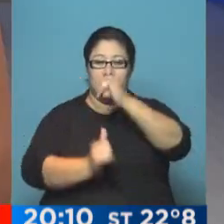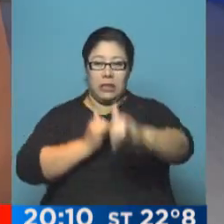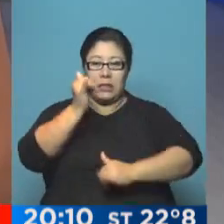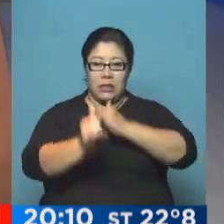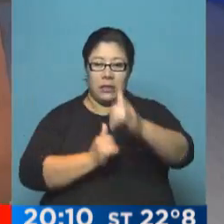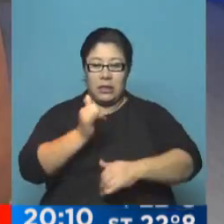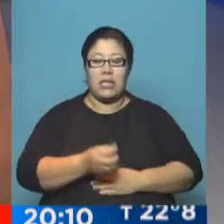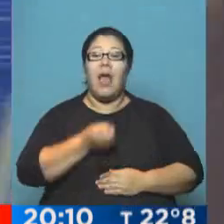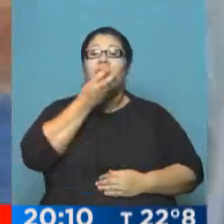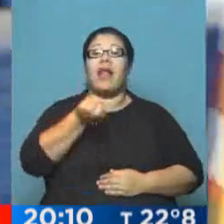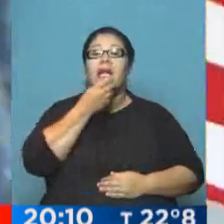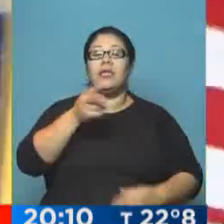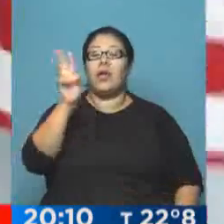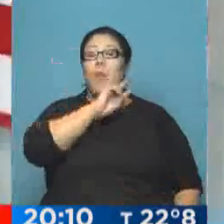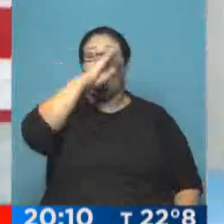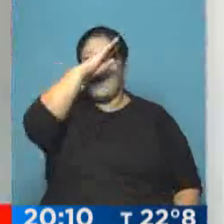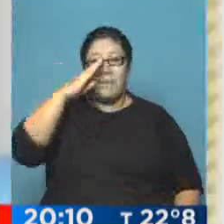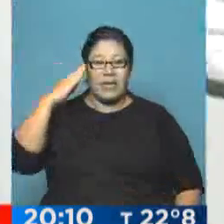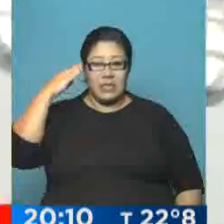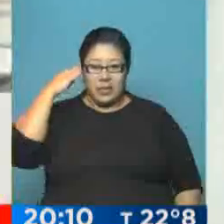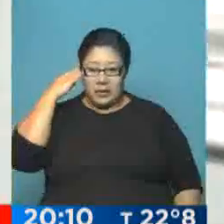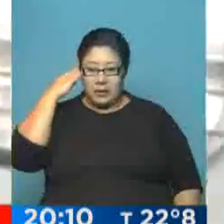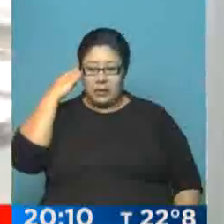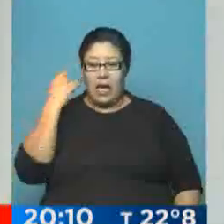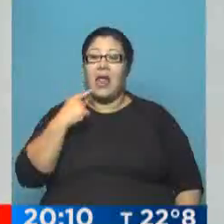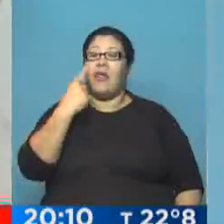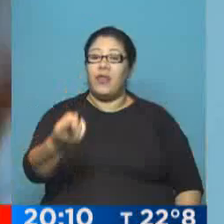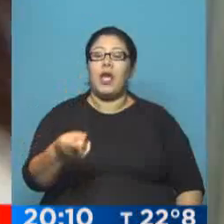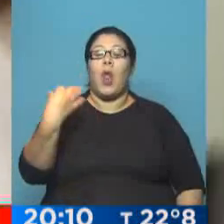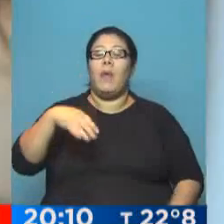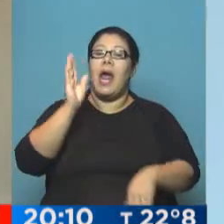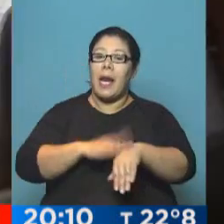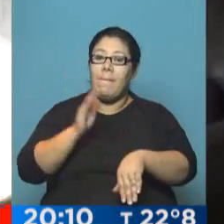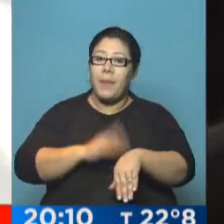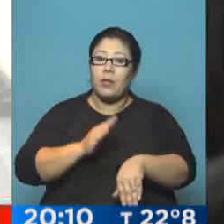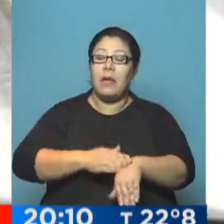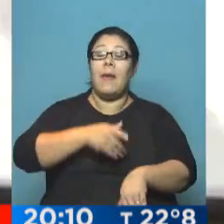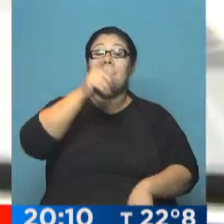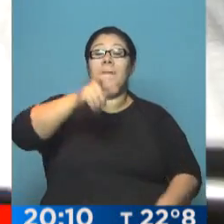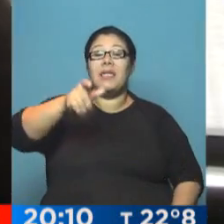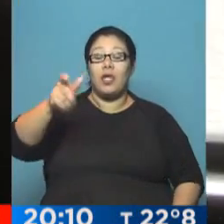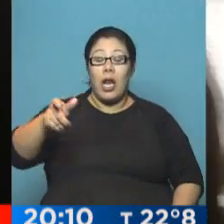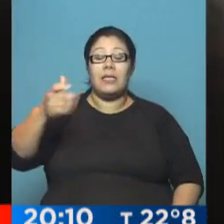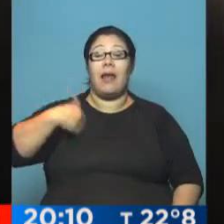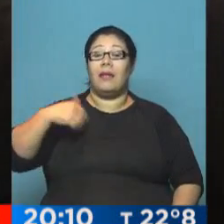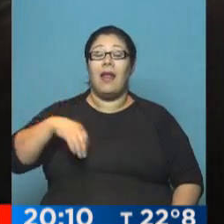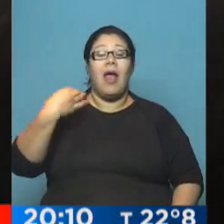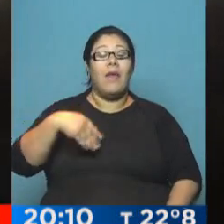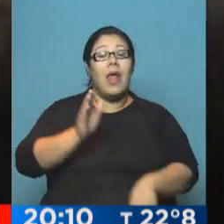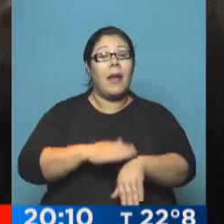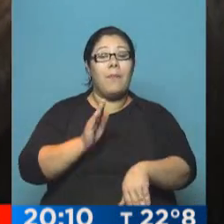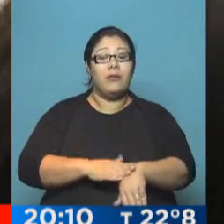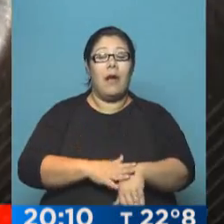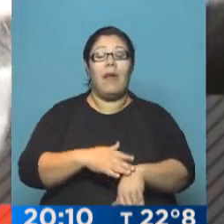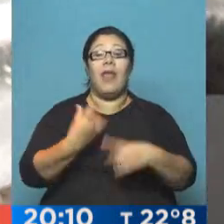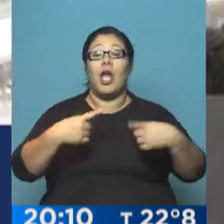información, declaraciones de la presidenta Cristina Fernández, quien dijo que tenemos la responsabilidad de aportar gobernabilidad. Lo señaló en